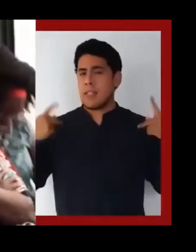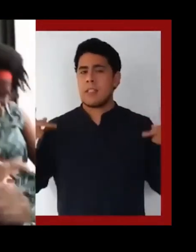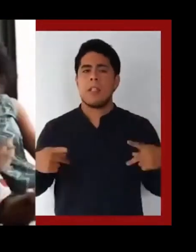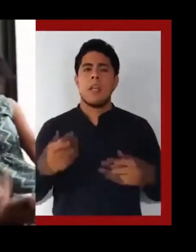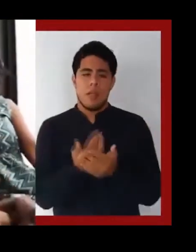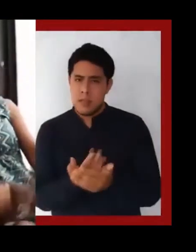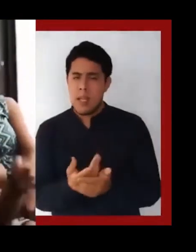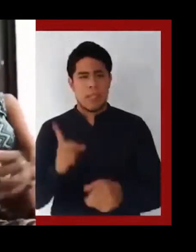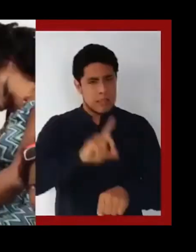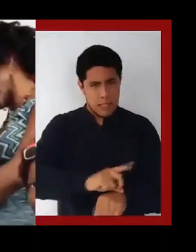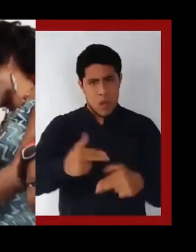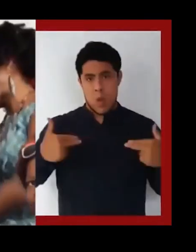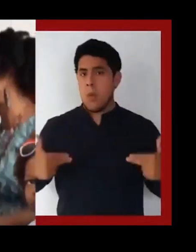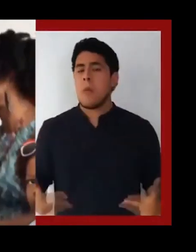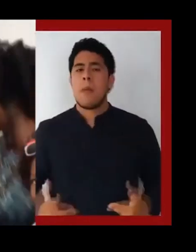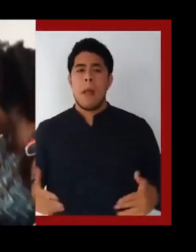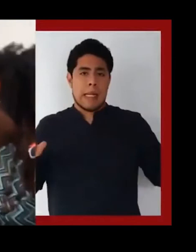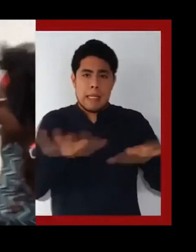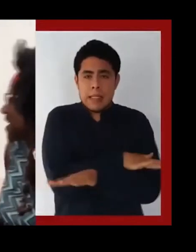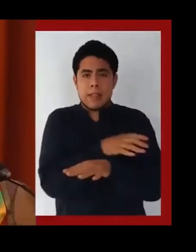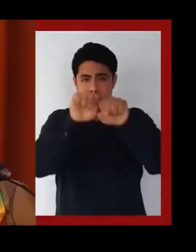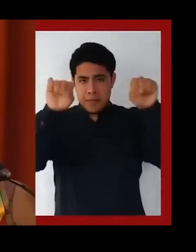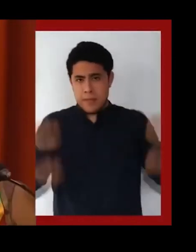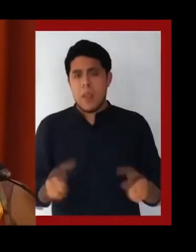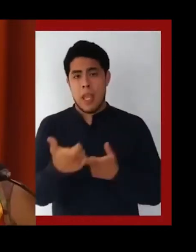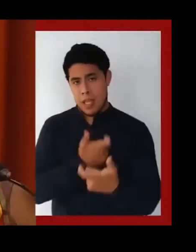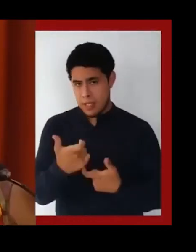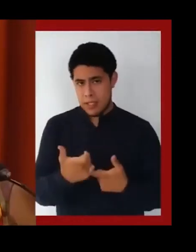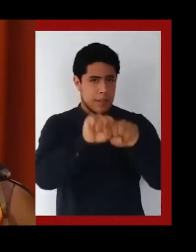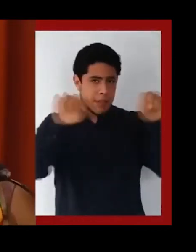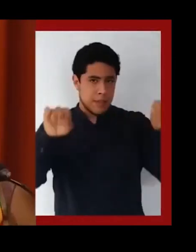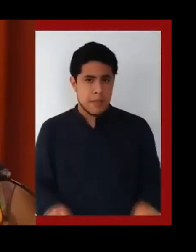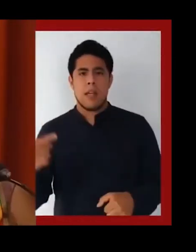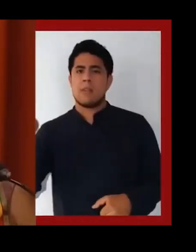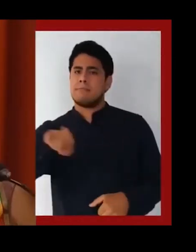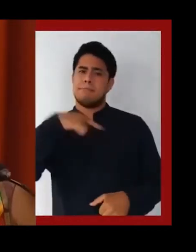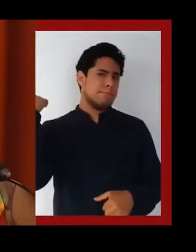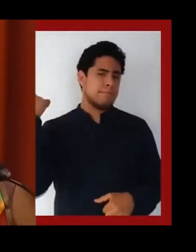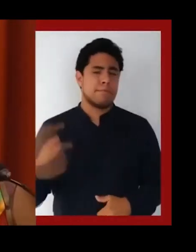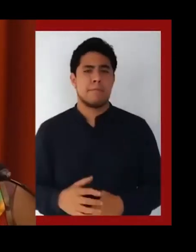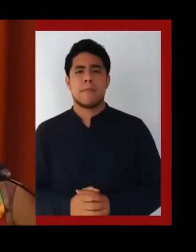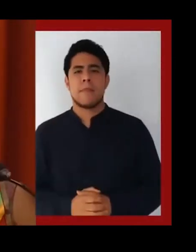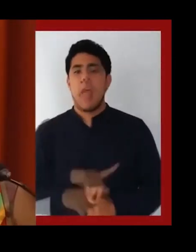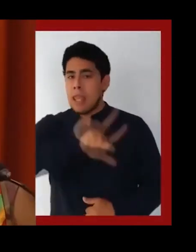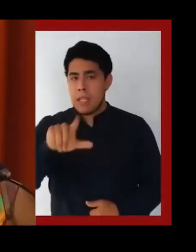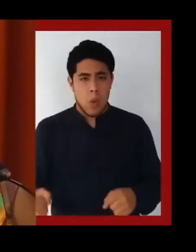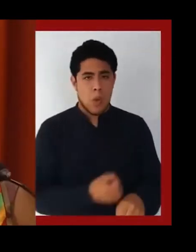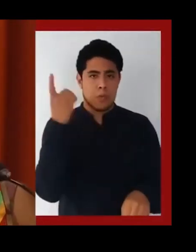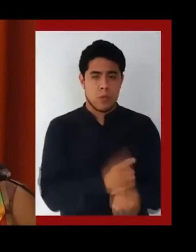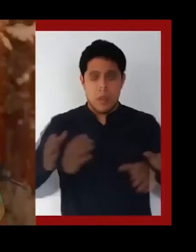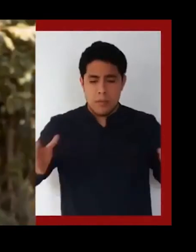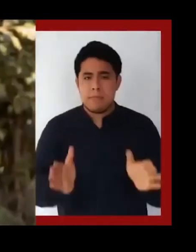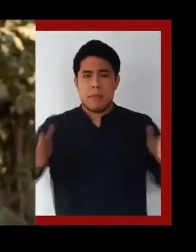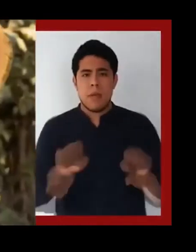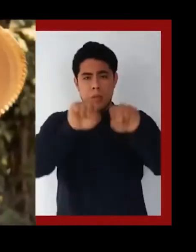un día los seres humanos vamos a cambiar el modelo económico de muerte para darnos paso